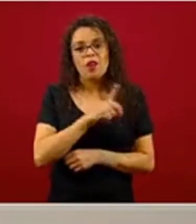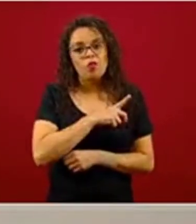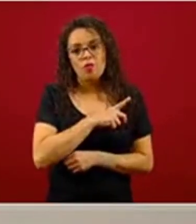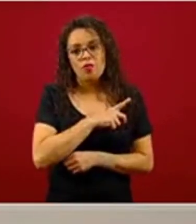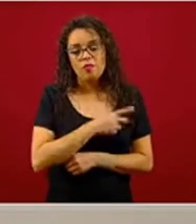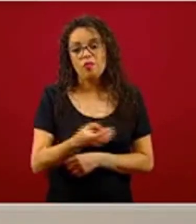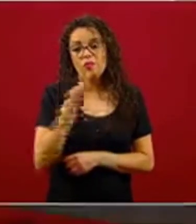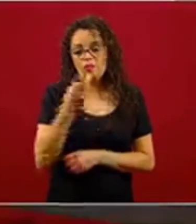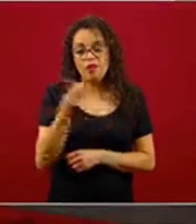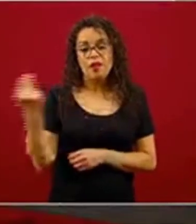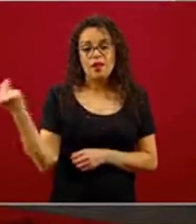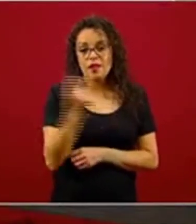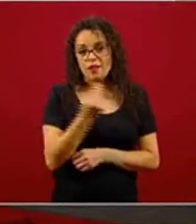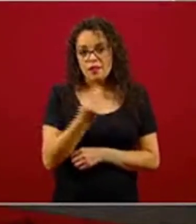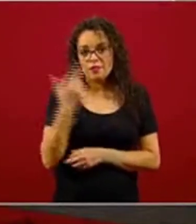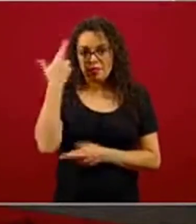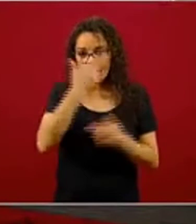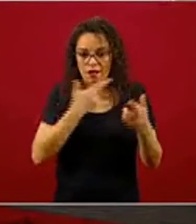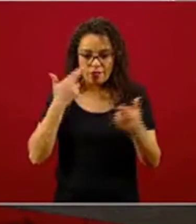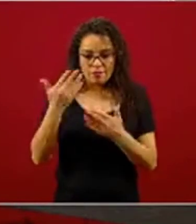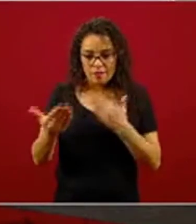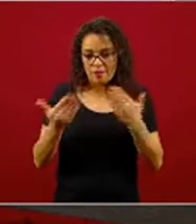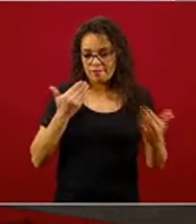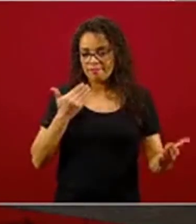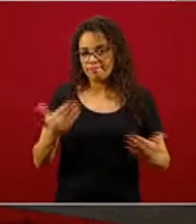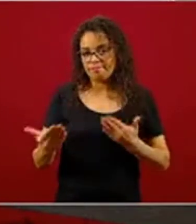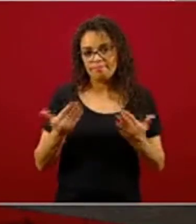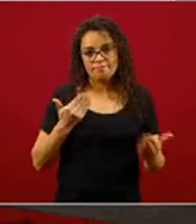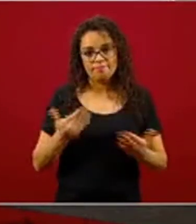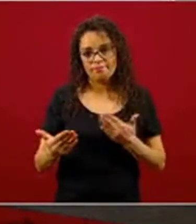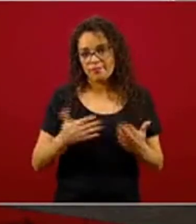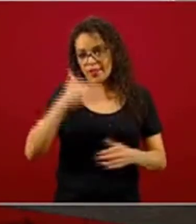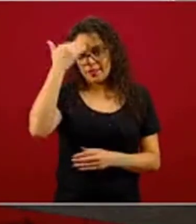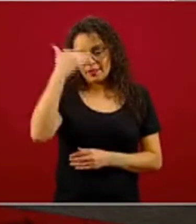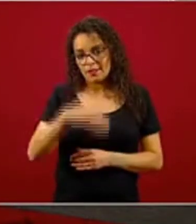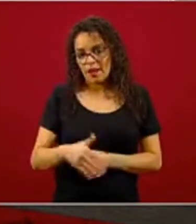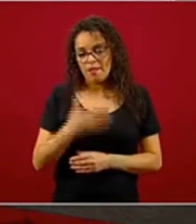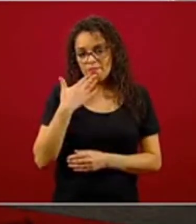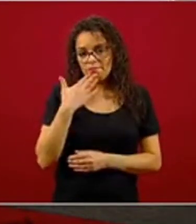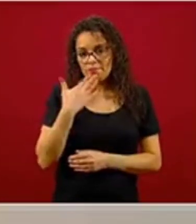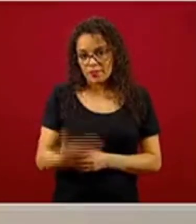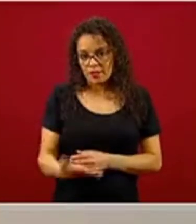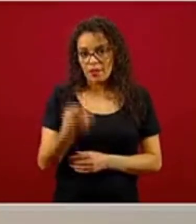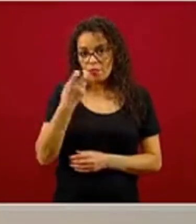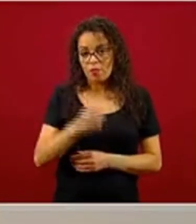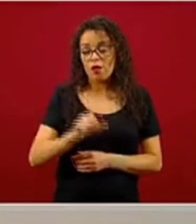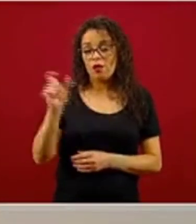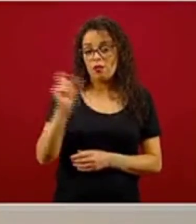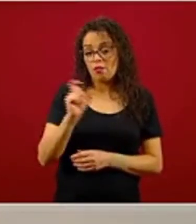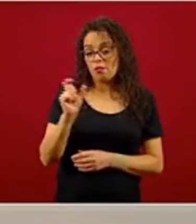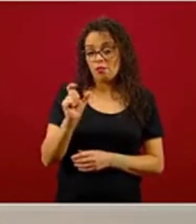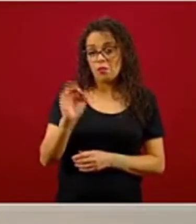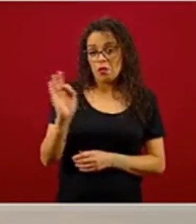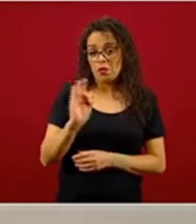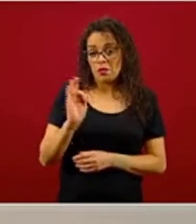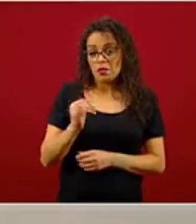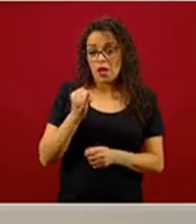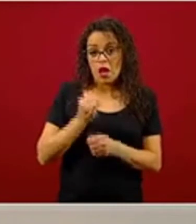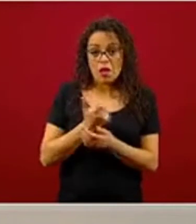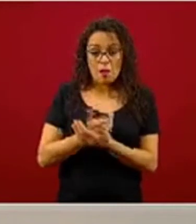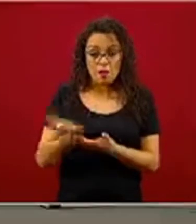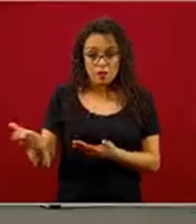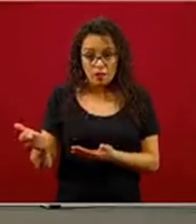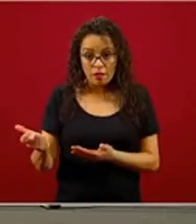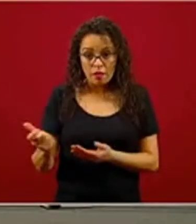esa valoración. Ahora, en el caso en el que nosotros tengamos, a partir de las incapacidades y de otras evidencias, que alguien no hizo